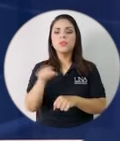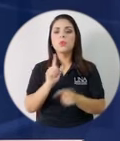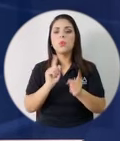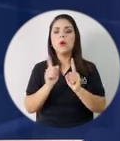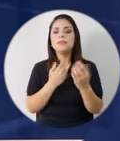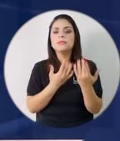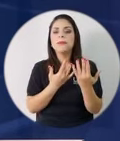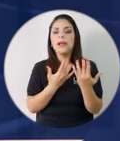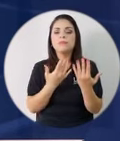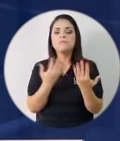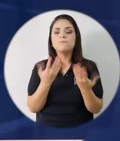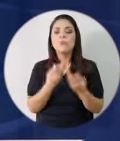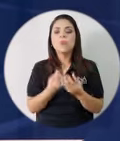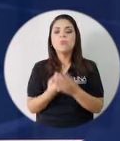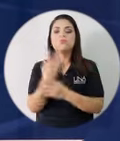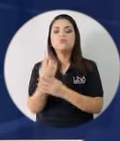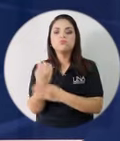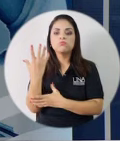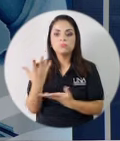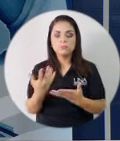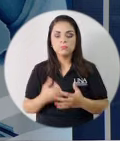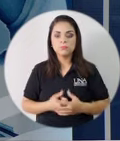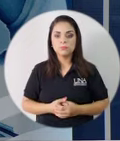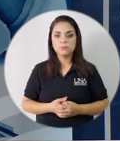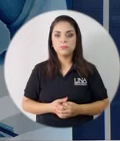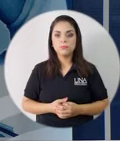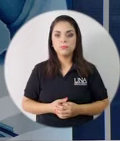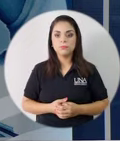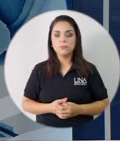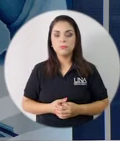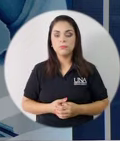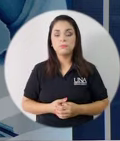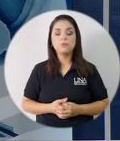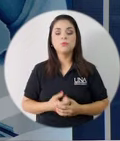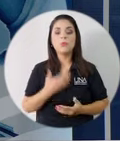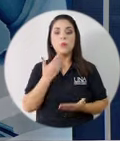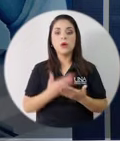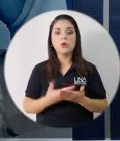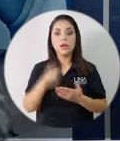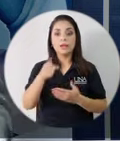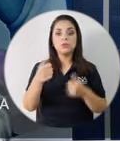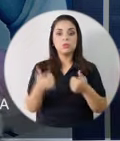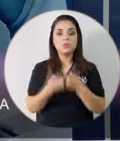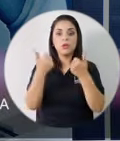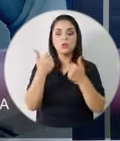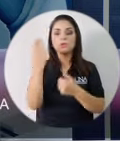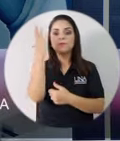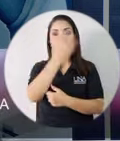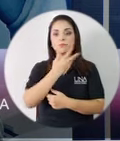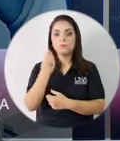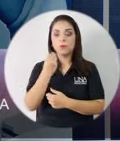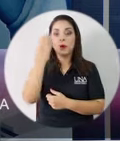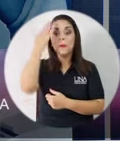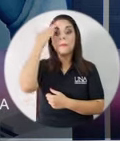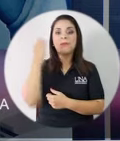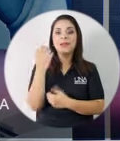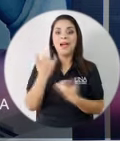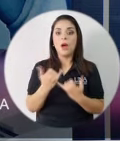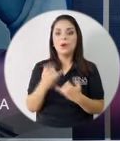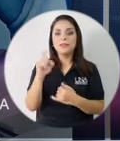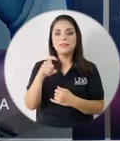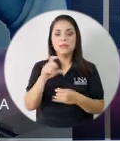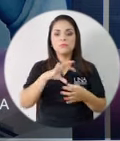Universidad Nacional y cuáles esperan ustedes que sean sus frutos. Lo que nos espera es un reto maravilloso,